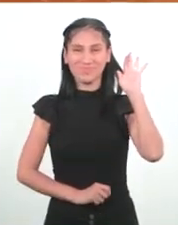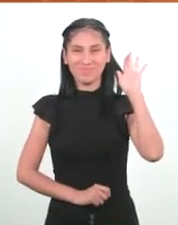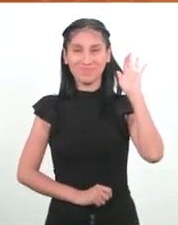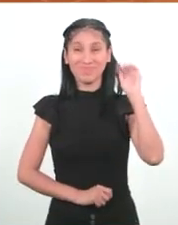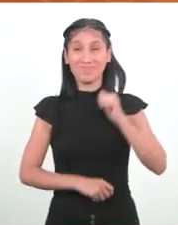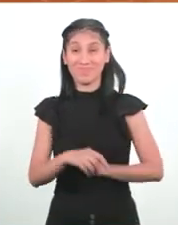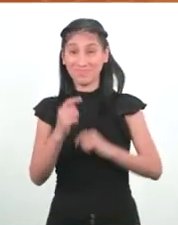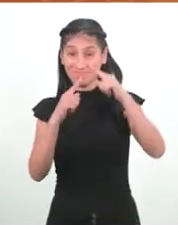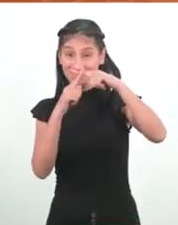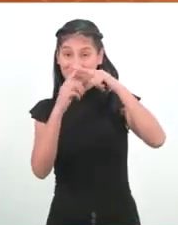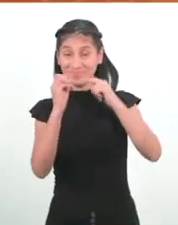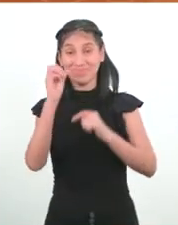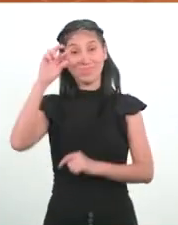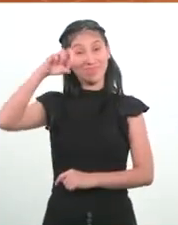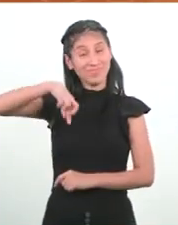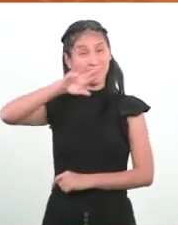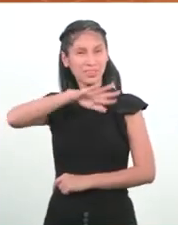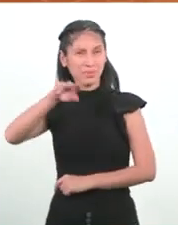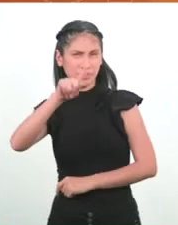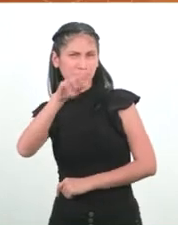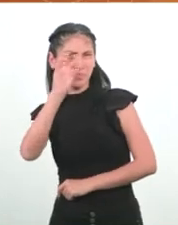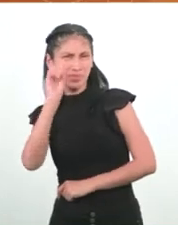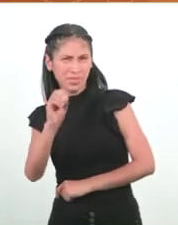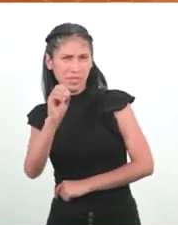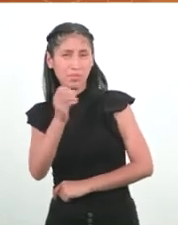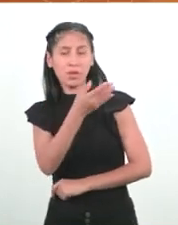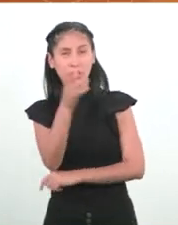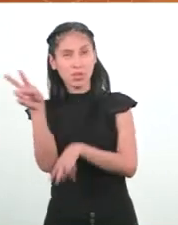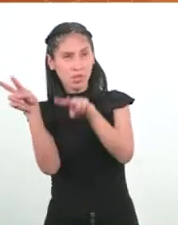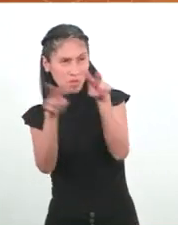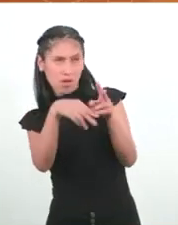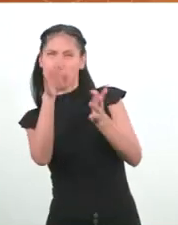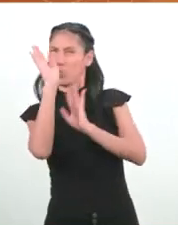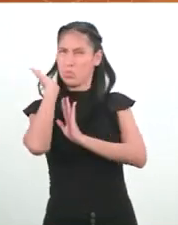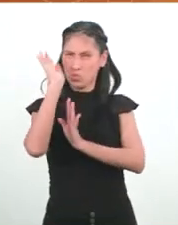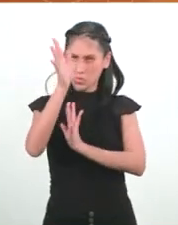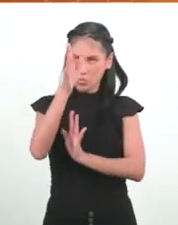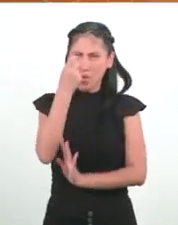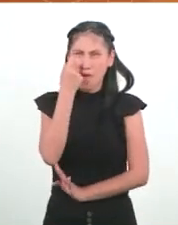el top 10 de las mejores recomendaciones para comprender un discurso oral.